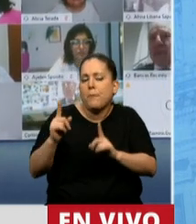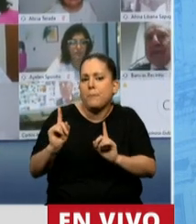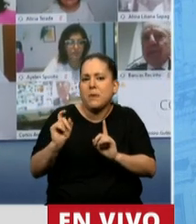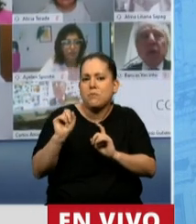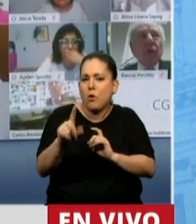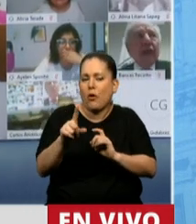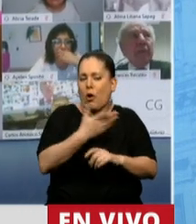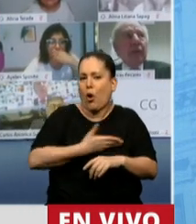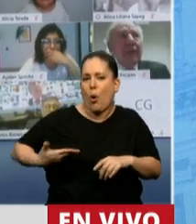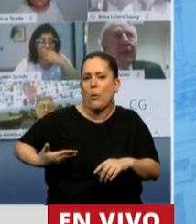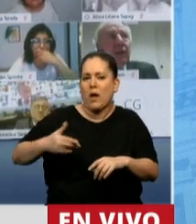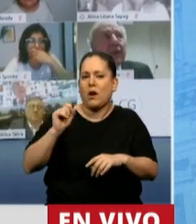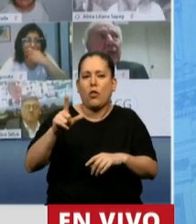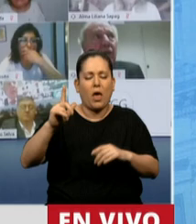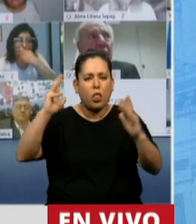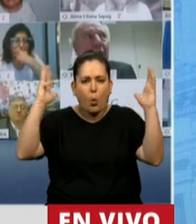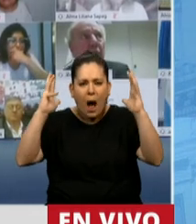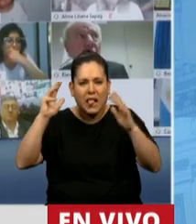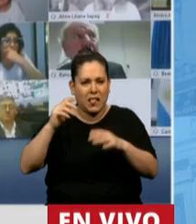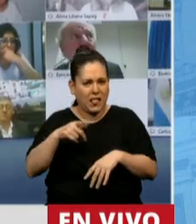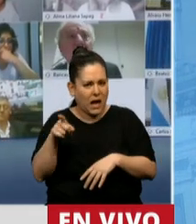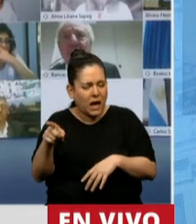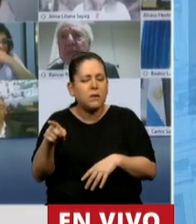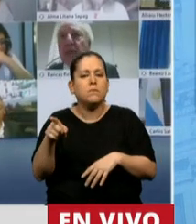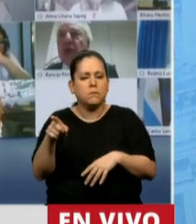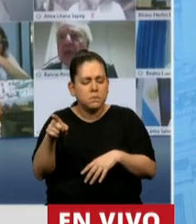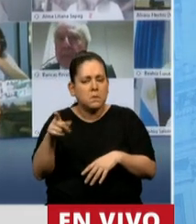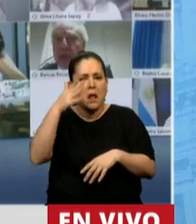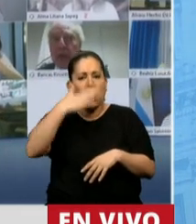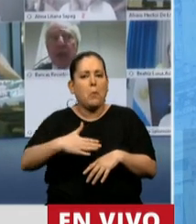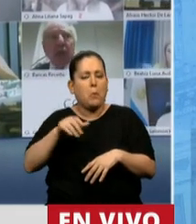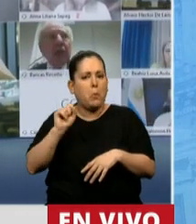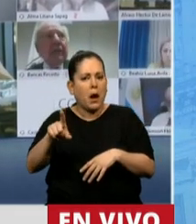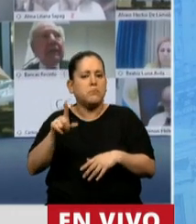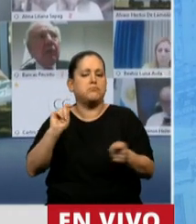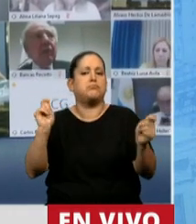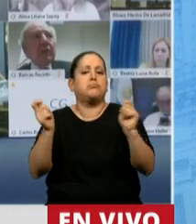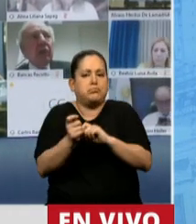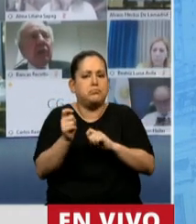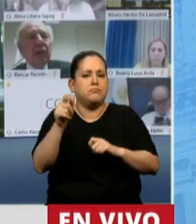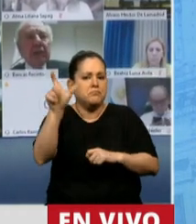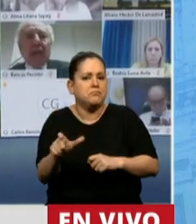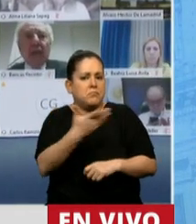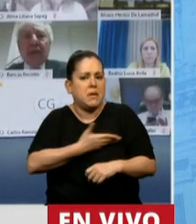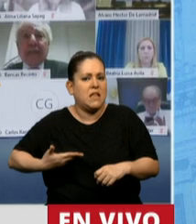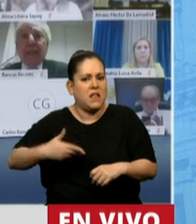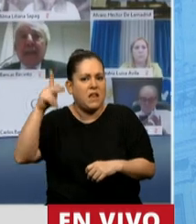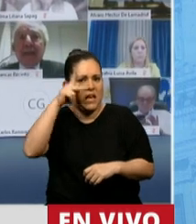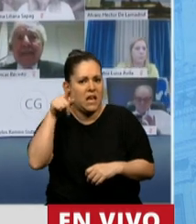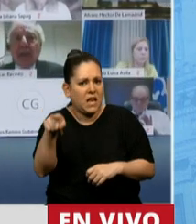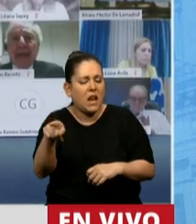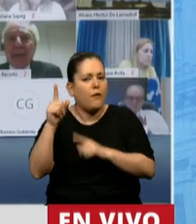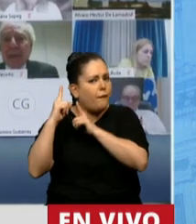postrerías del gobierno de Eduardo onddi el comienzo y posterior desenvolvimiento del gobierno de Néstor Carlos kirner Ese